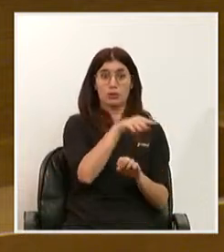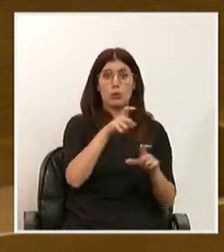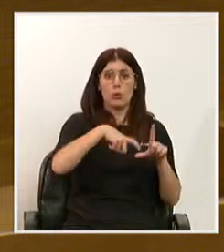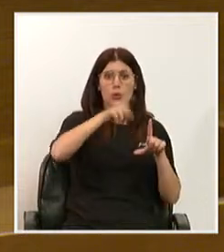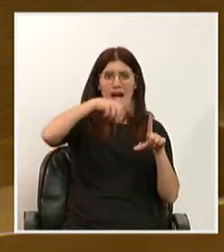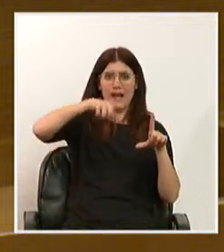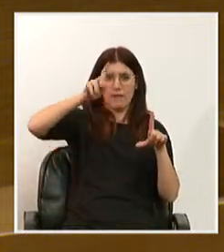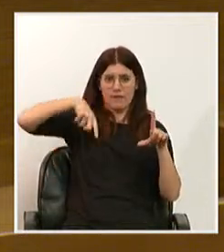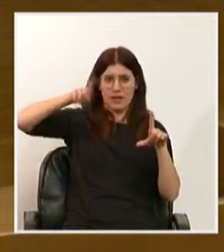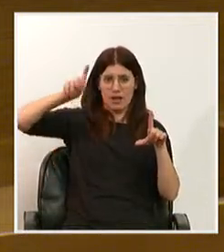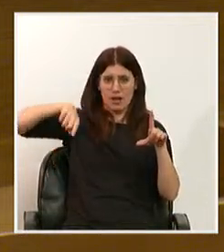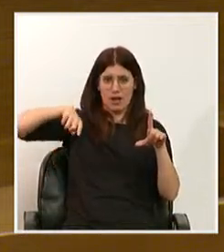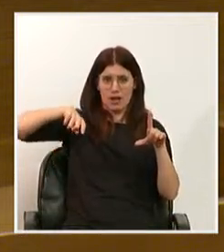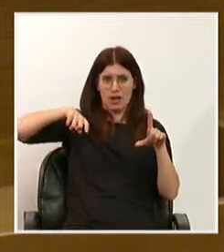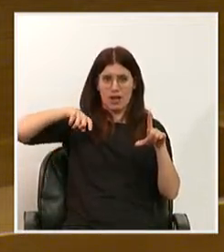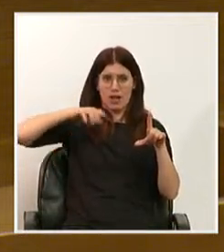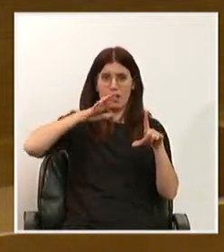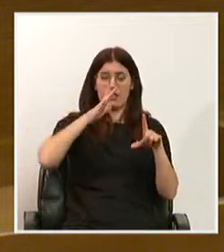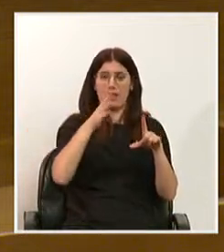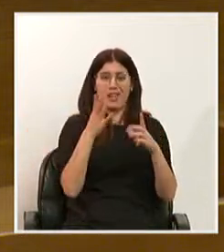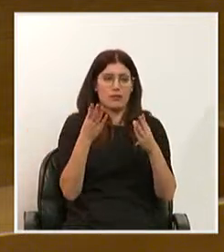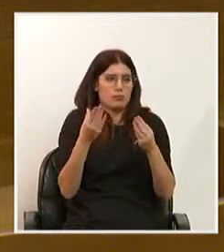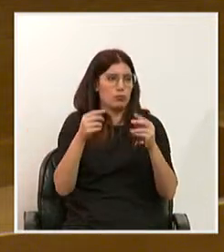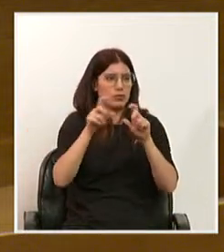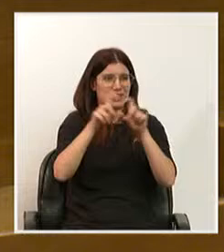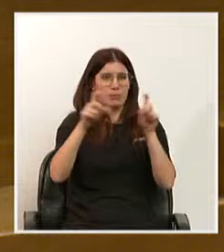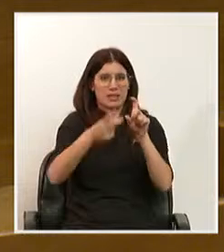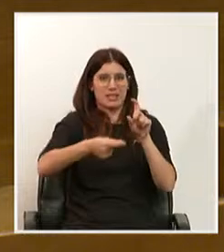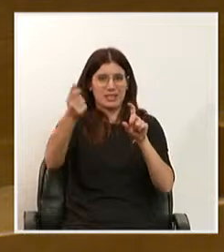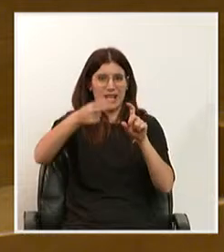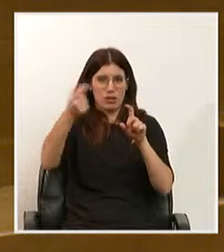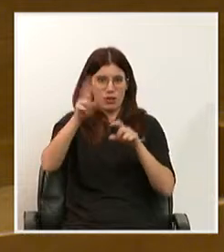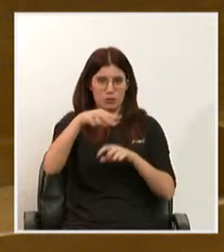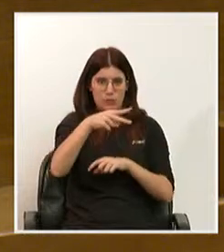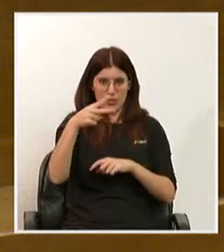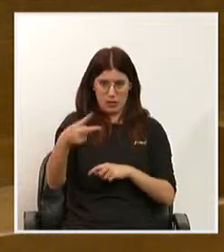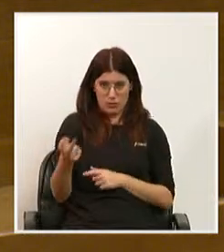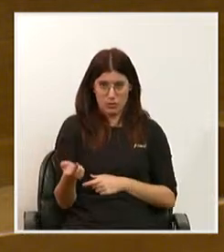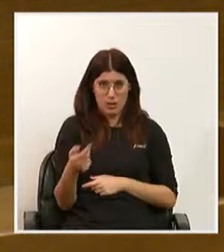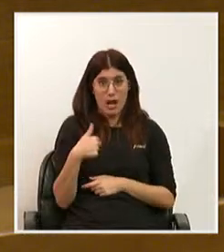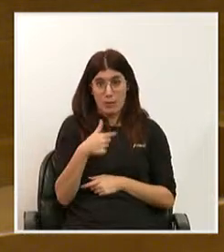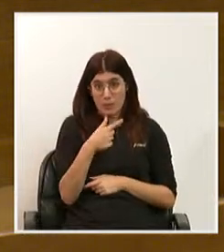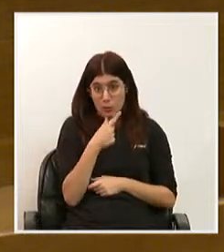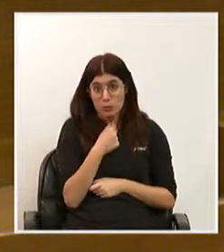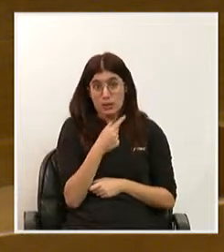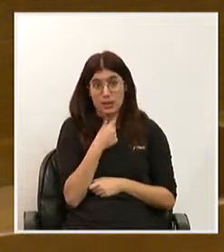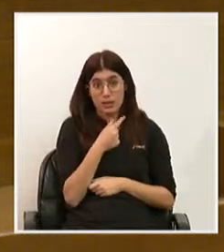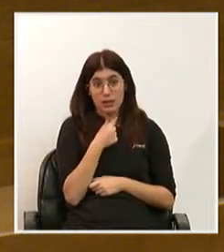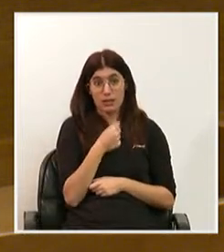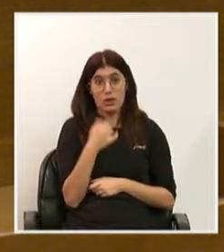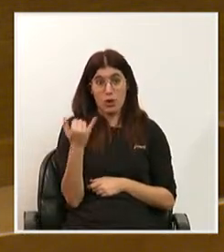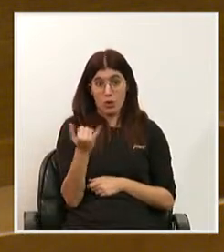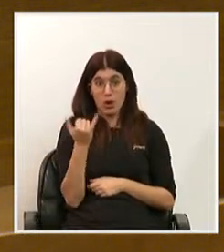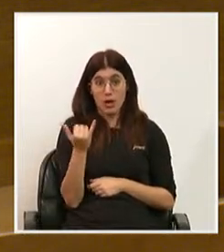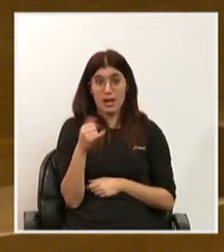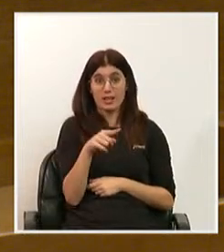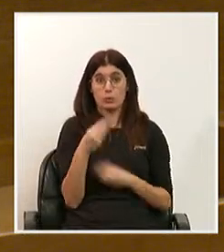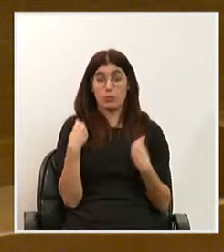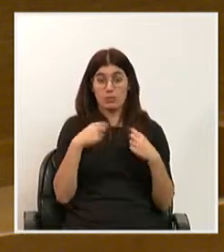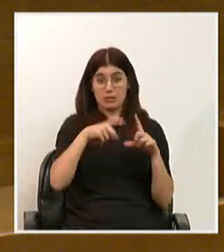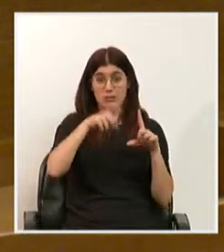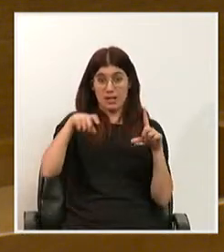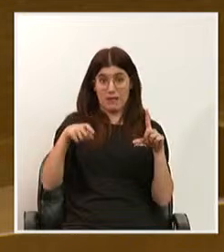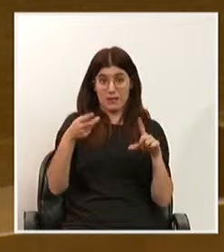de una en 2022 esica del